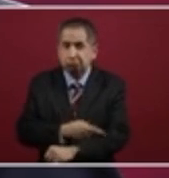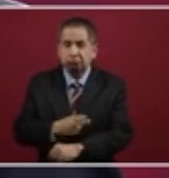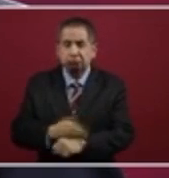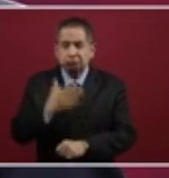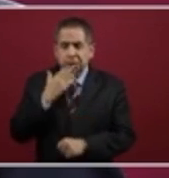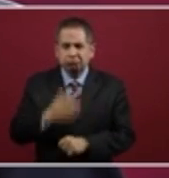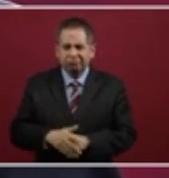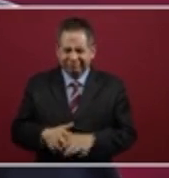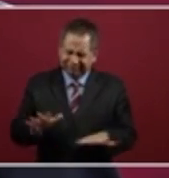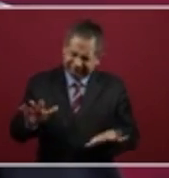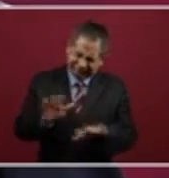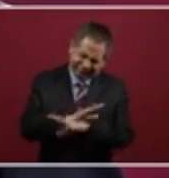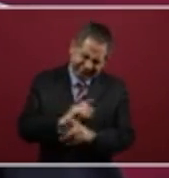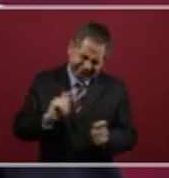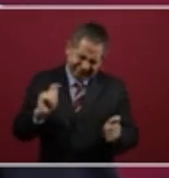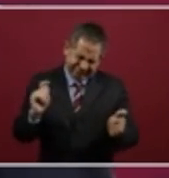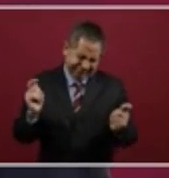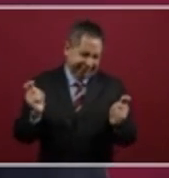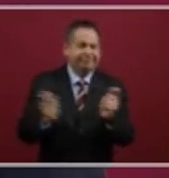Fue un cambio